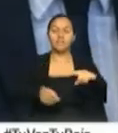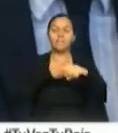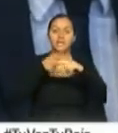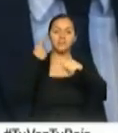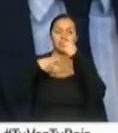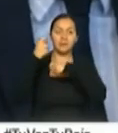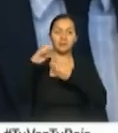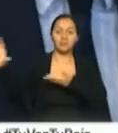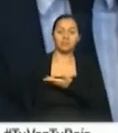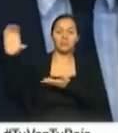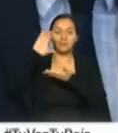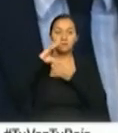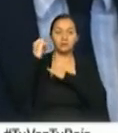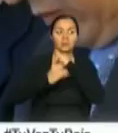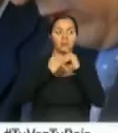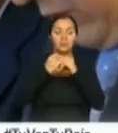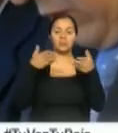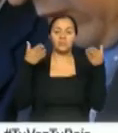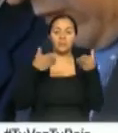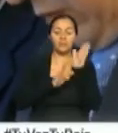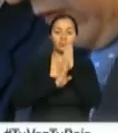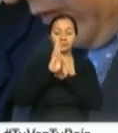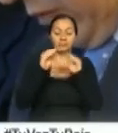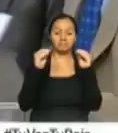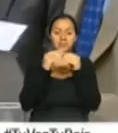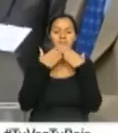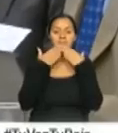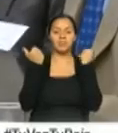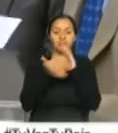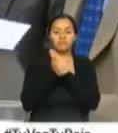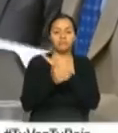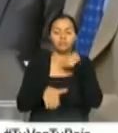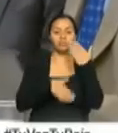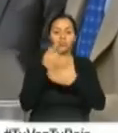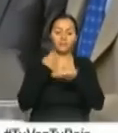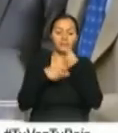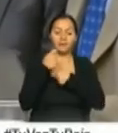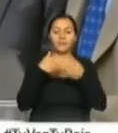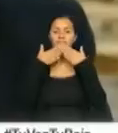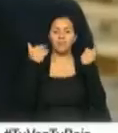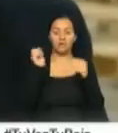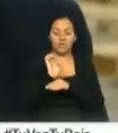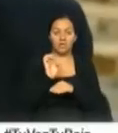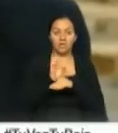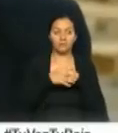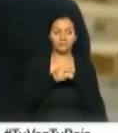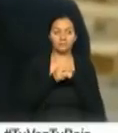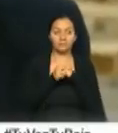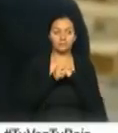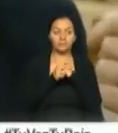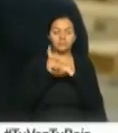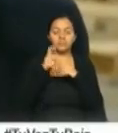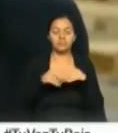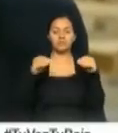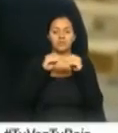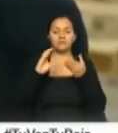atraer inversiones que favorezcan el desarrollo sostenible y mejorar las capacidades para vender mejor al Ecuador. Hay un gran interés en